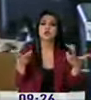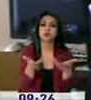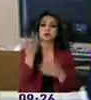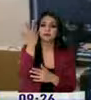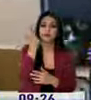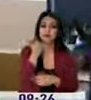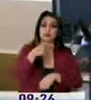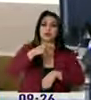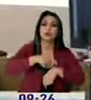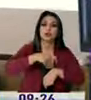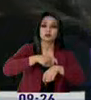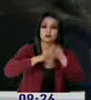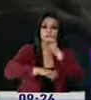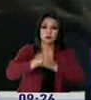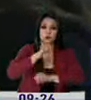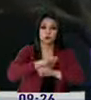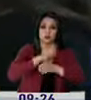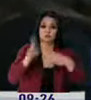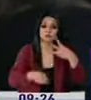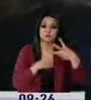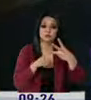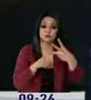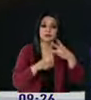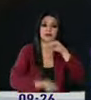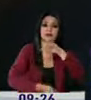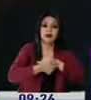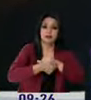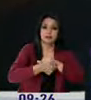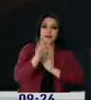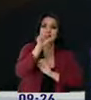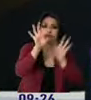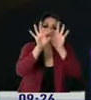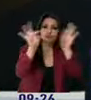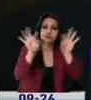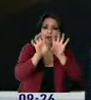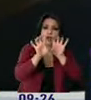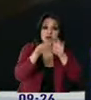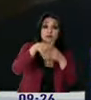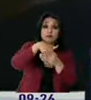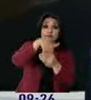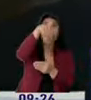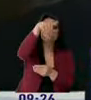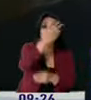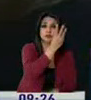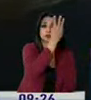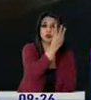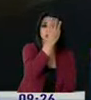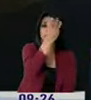lugar, fecha y hora de evaluaciones, además de la clave y usuario, el mismo que lo podrán imprimir en